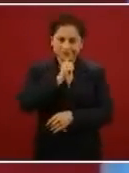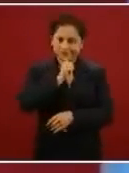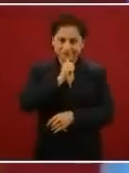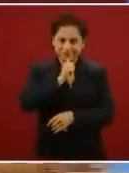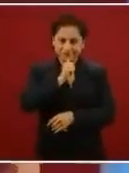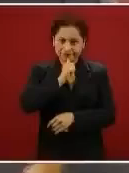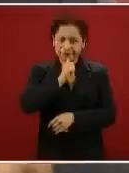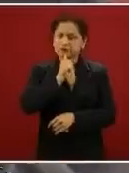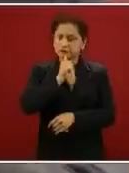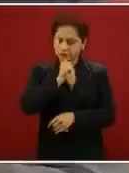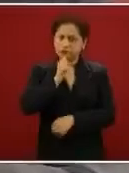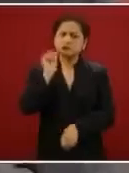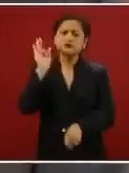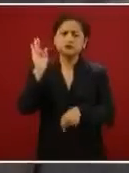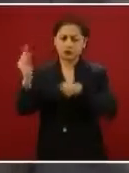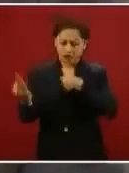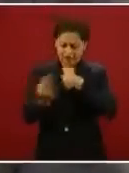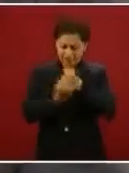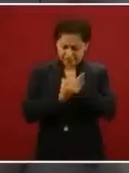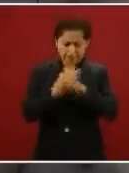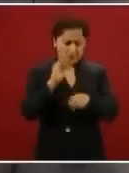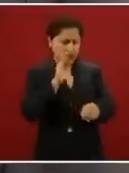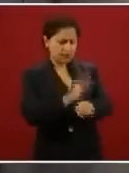Hay protocolos, se cumplen,